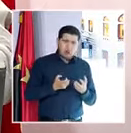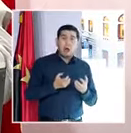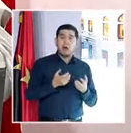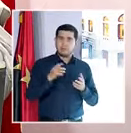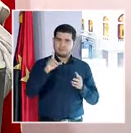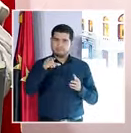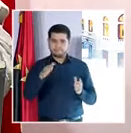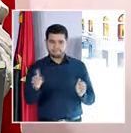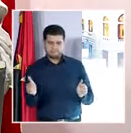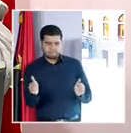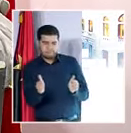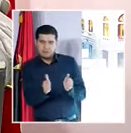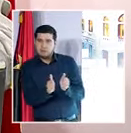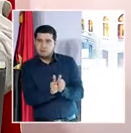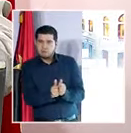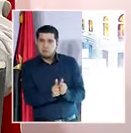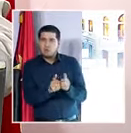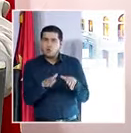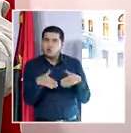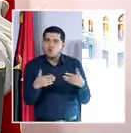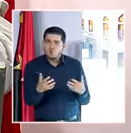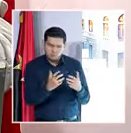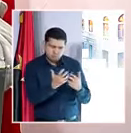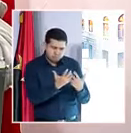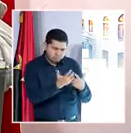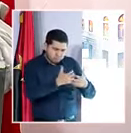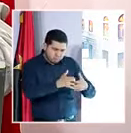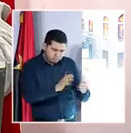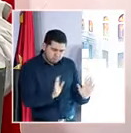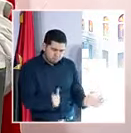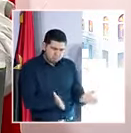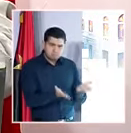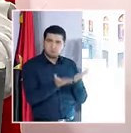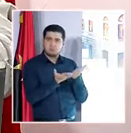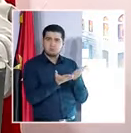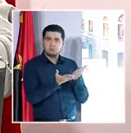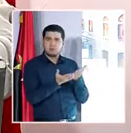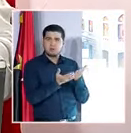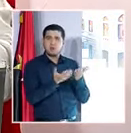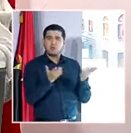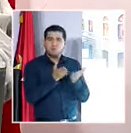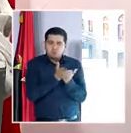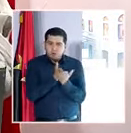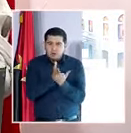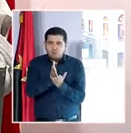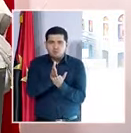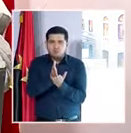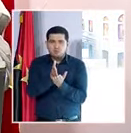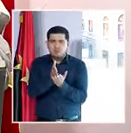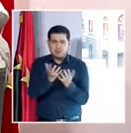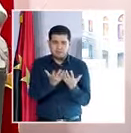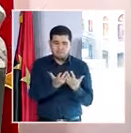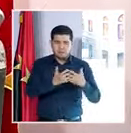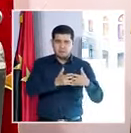de emprendimiento, la ruta de emprendimiento de Norte de Santander y la consolidación del ecosistema de